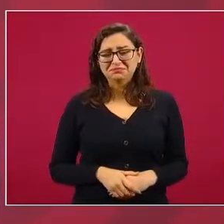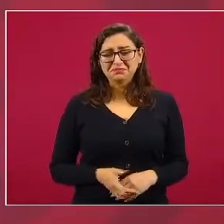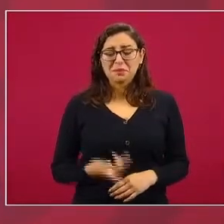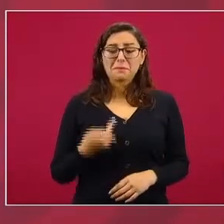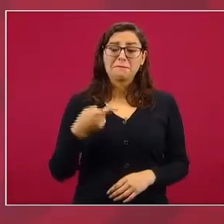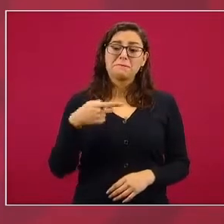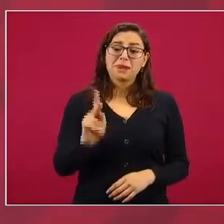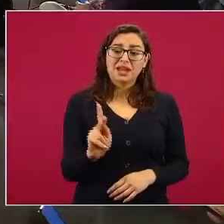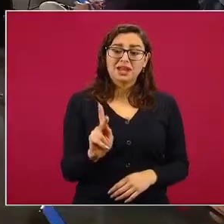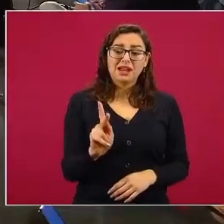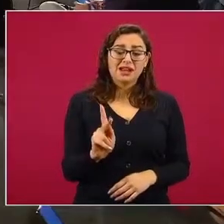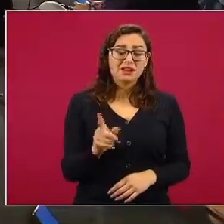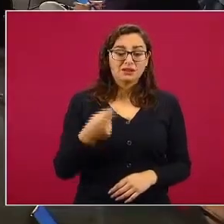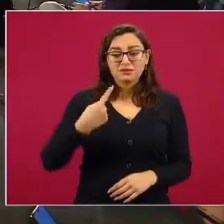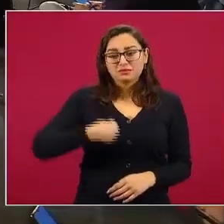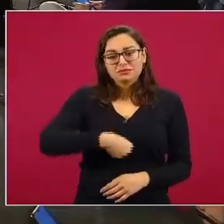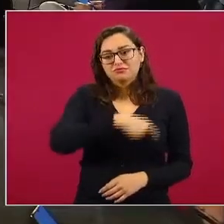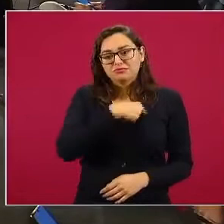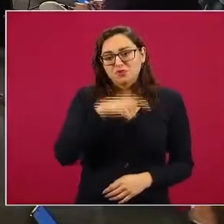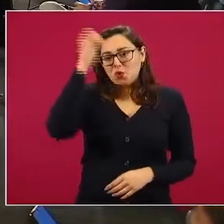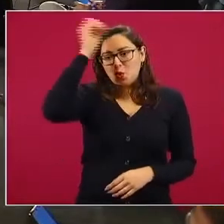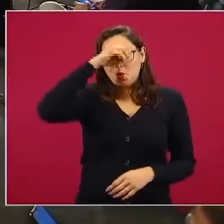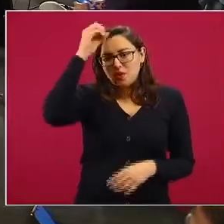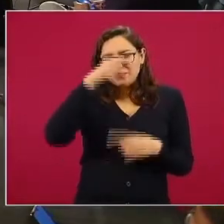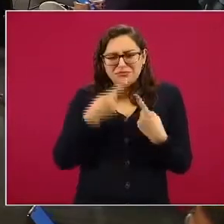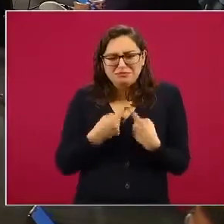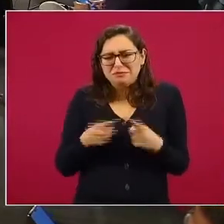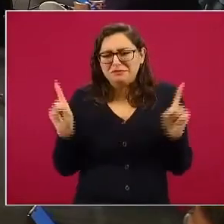que tenemos otra manera de pensar